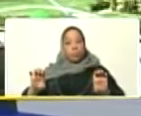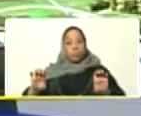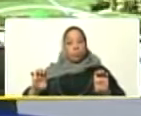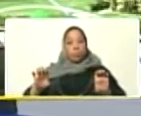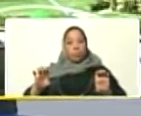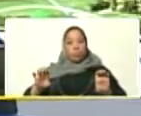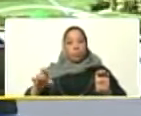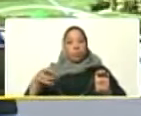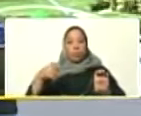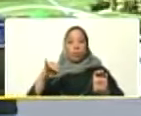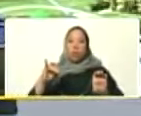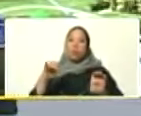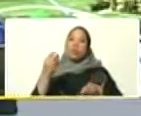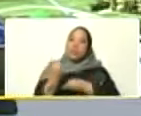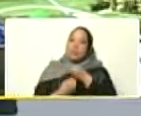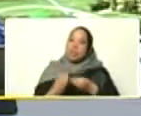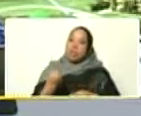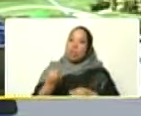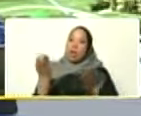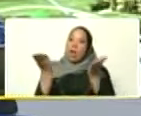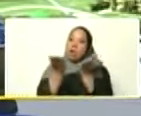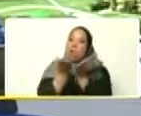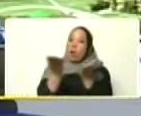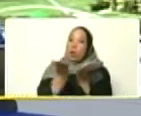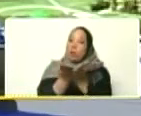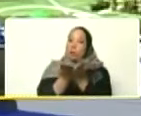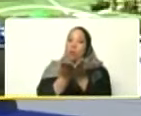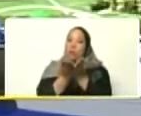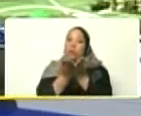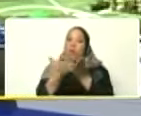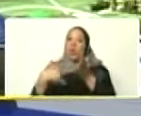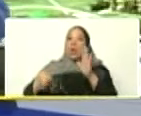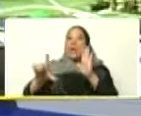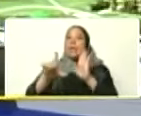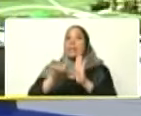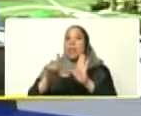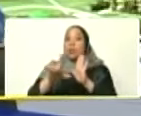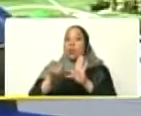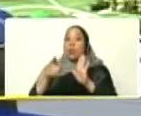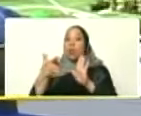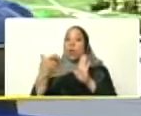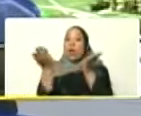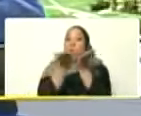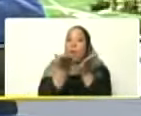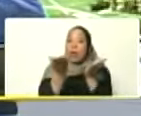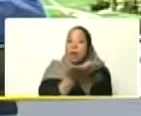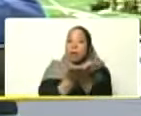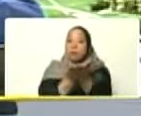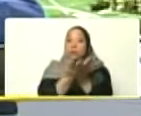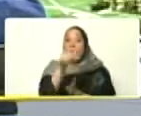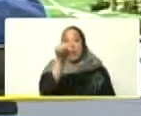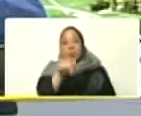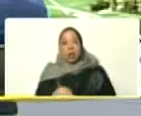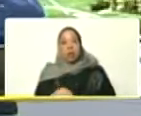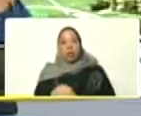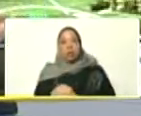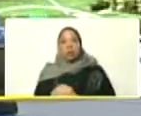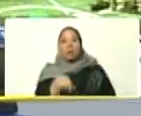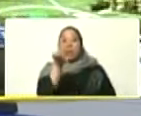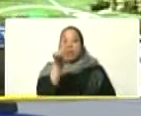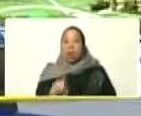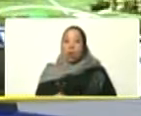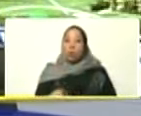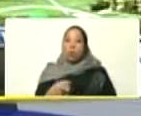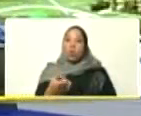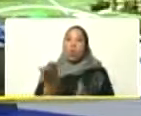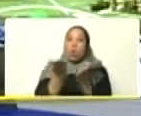Estuvimos conformándola escuela por escuela, liceo por liceo y colegio por colegio, porque aquí también vamos